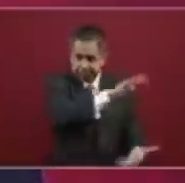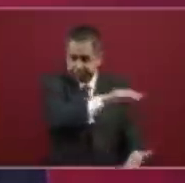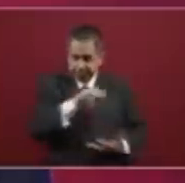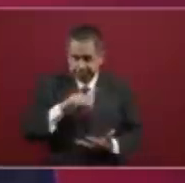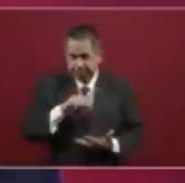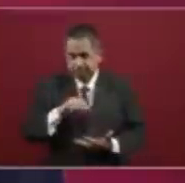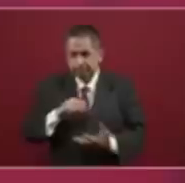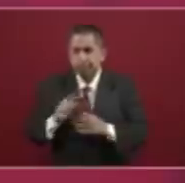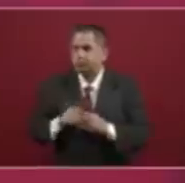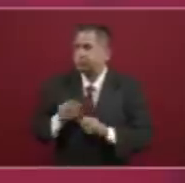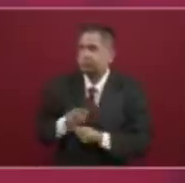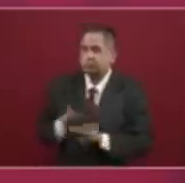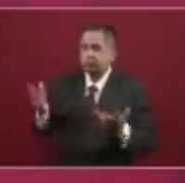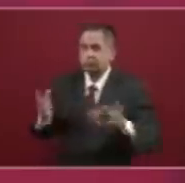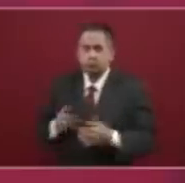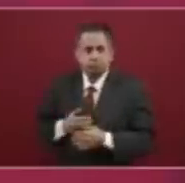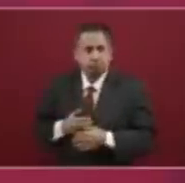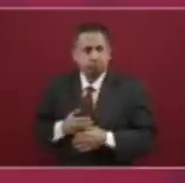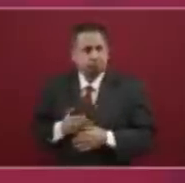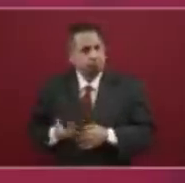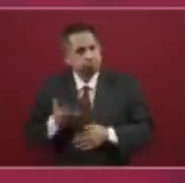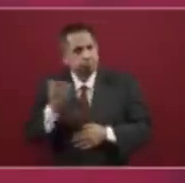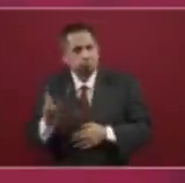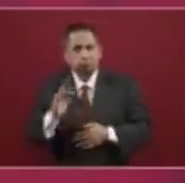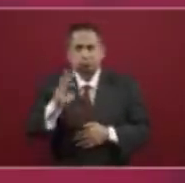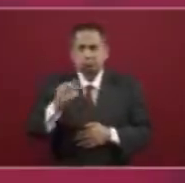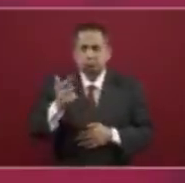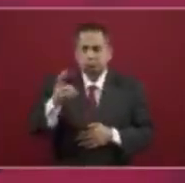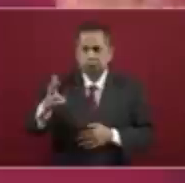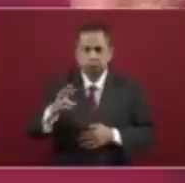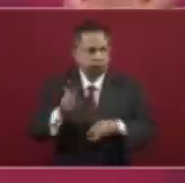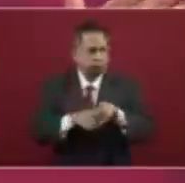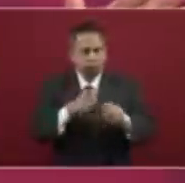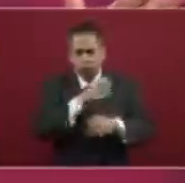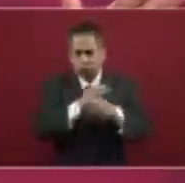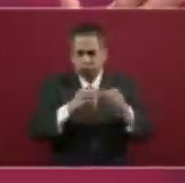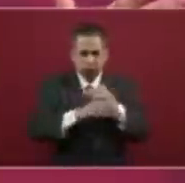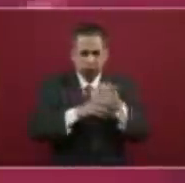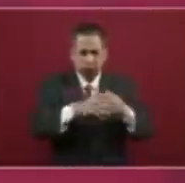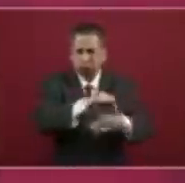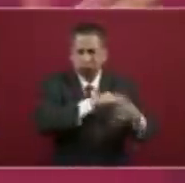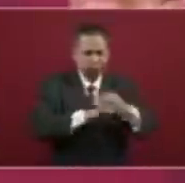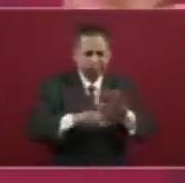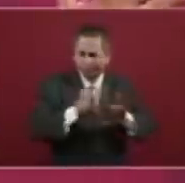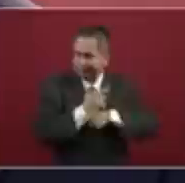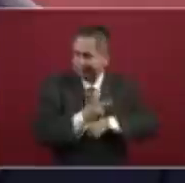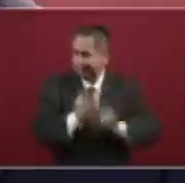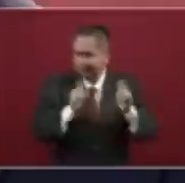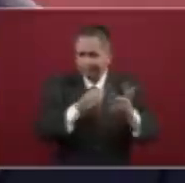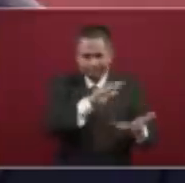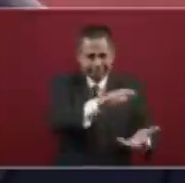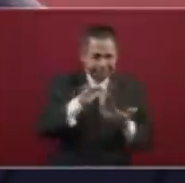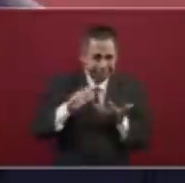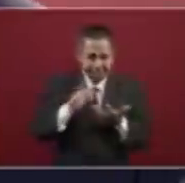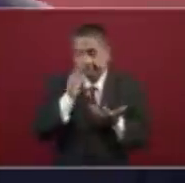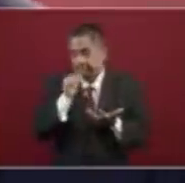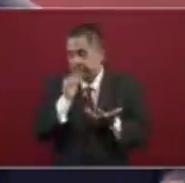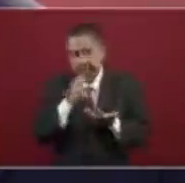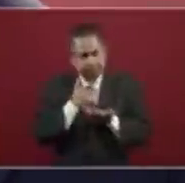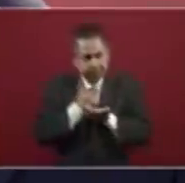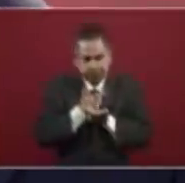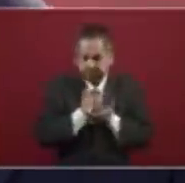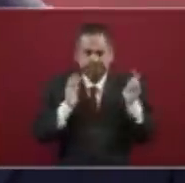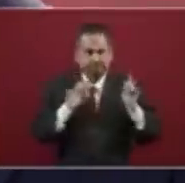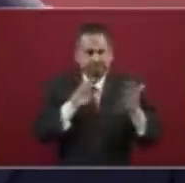Le vamos a pedir a la Fiscalía que libere pronto los bienes